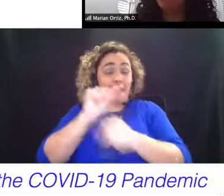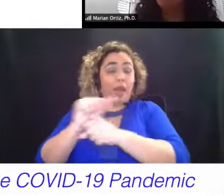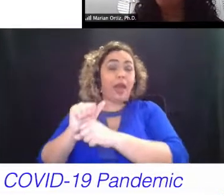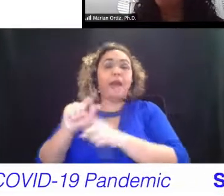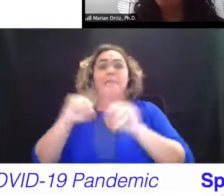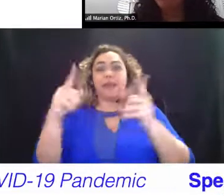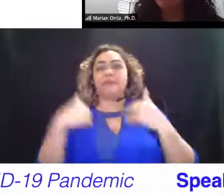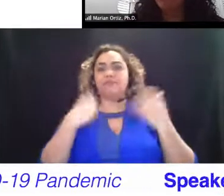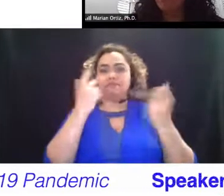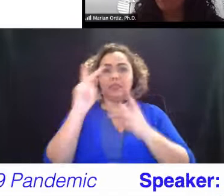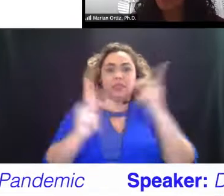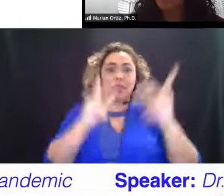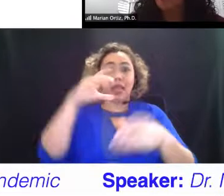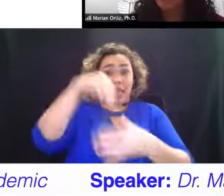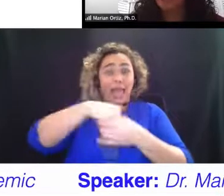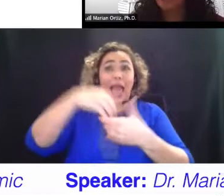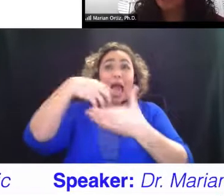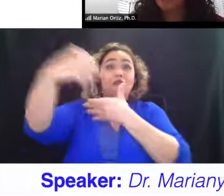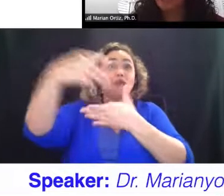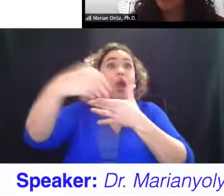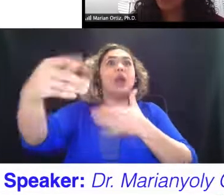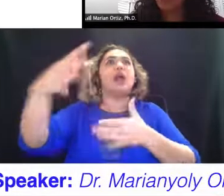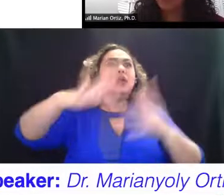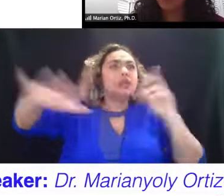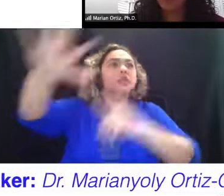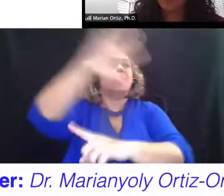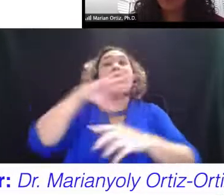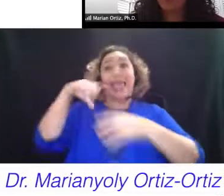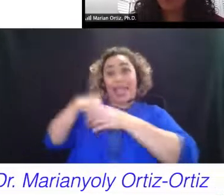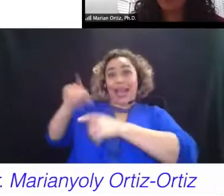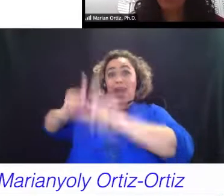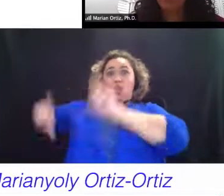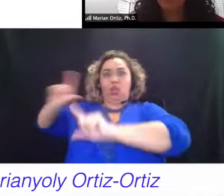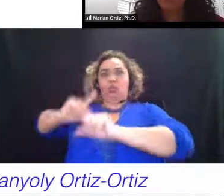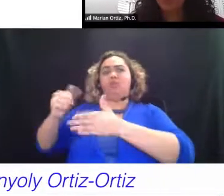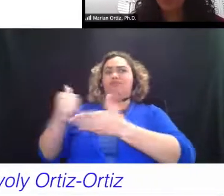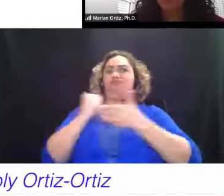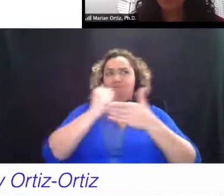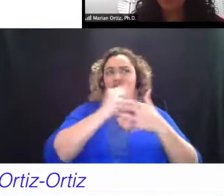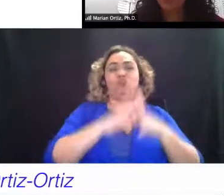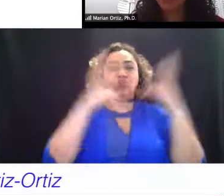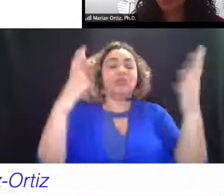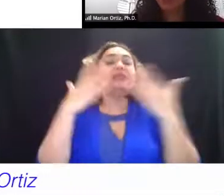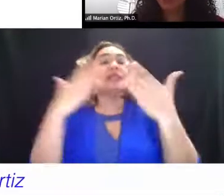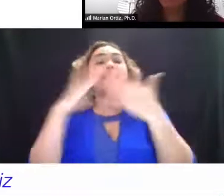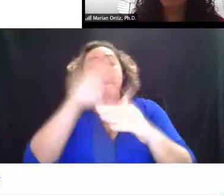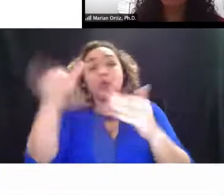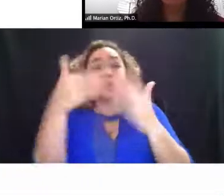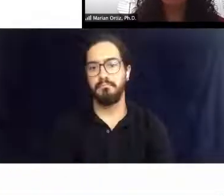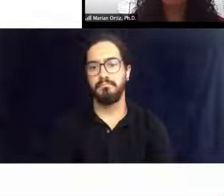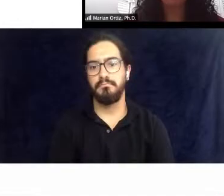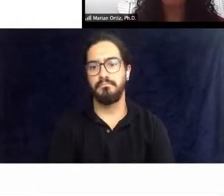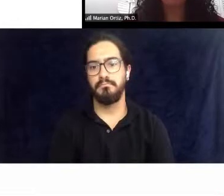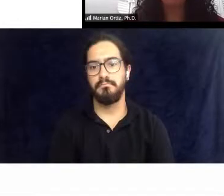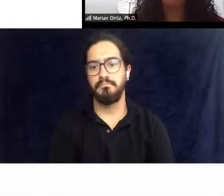equipo de campo y de laboratorio que nos apoyan muchísimo. Así que gracias por su atención.